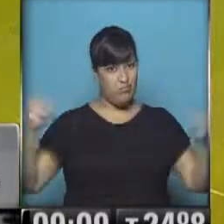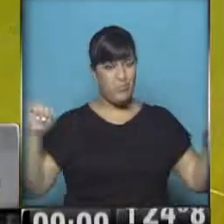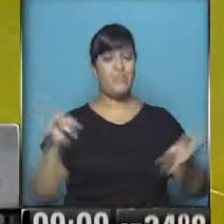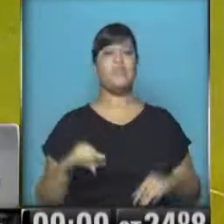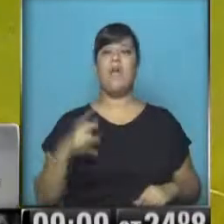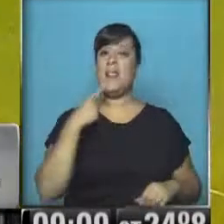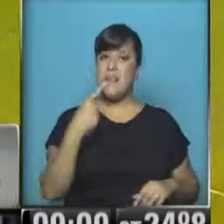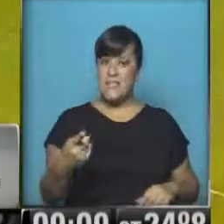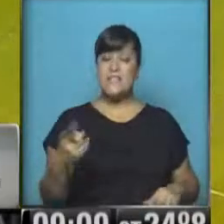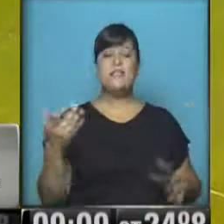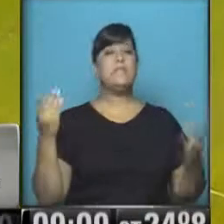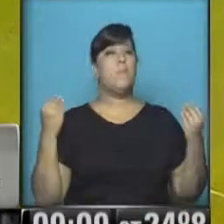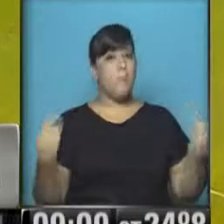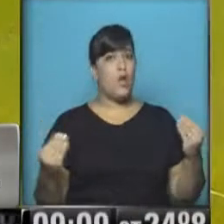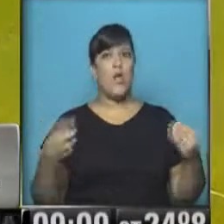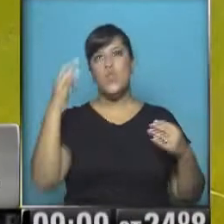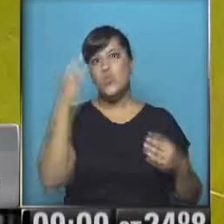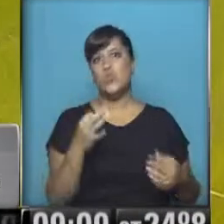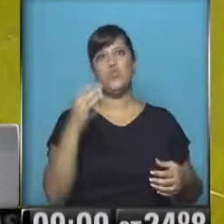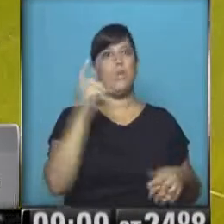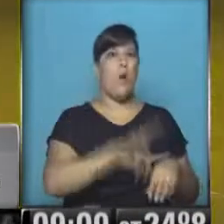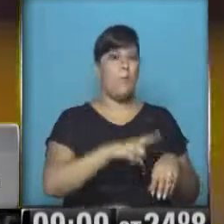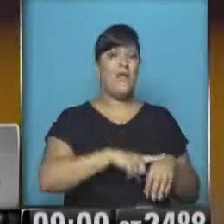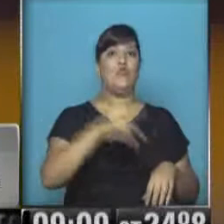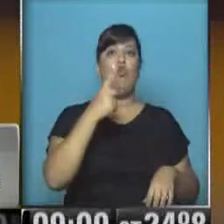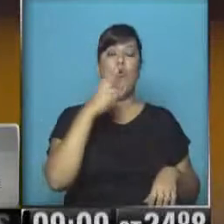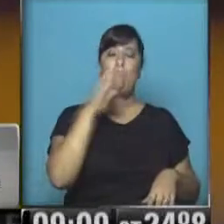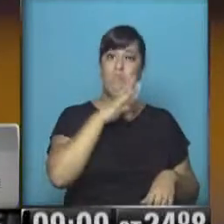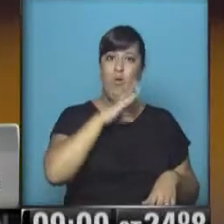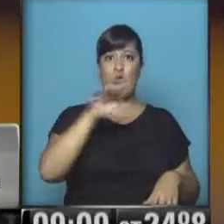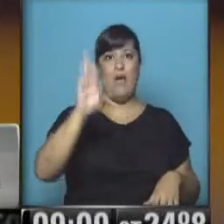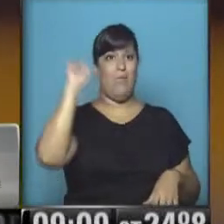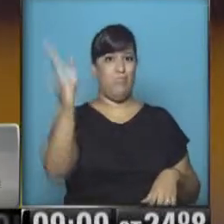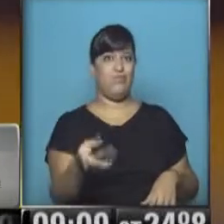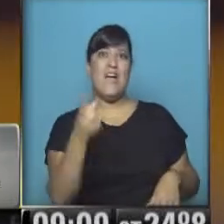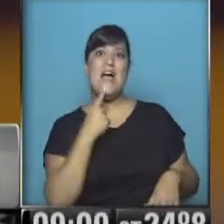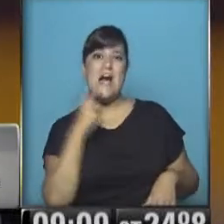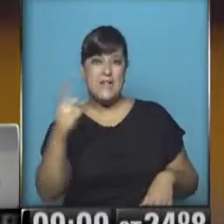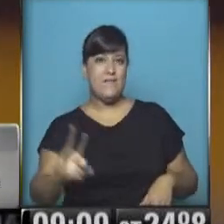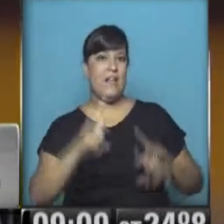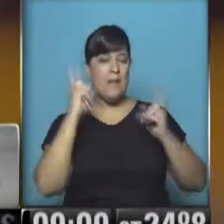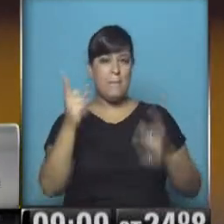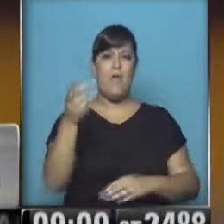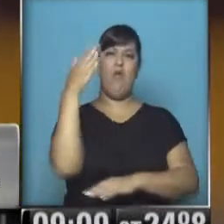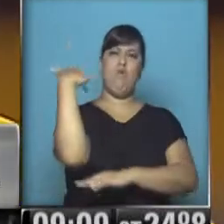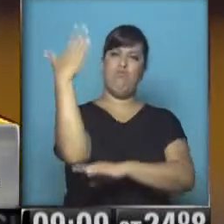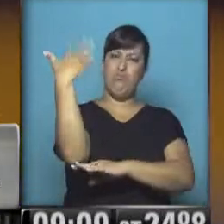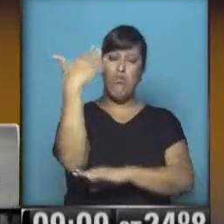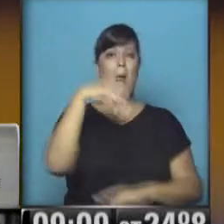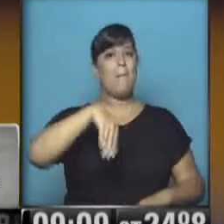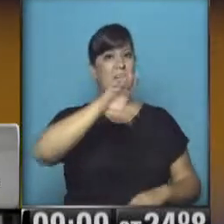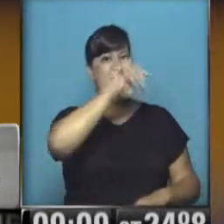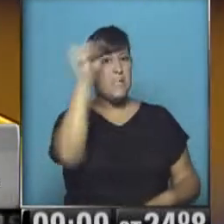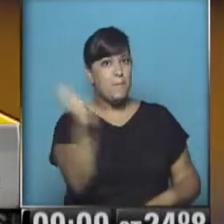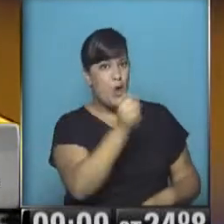con buen tino porque justo busca le había ganado a river y además entre las declaraciones más importantes que hizo